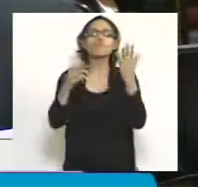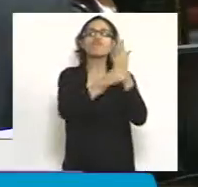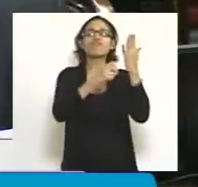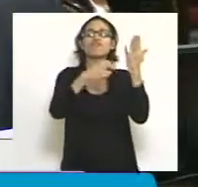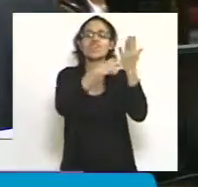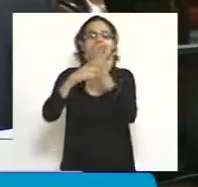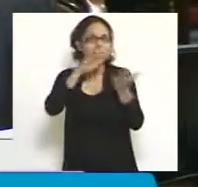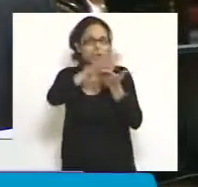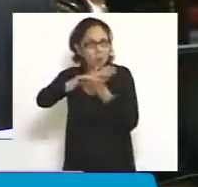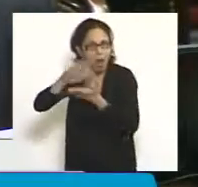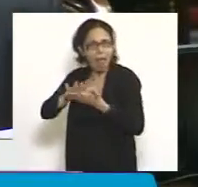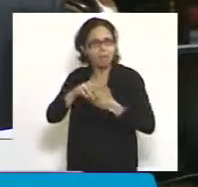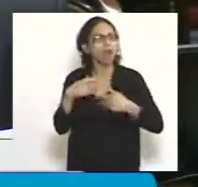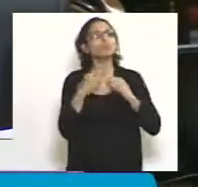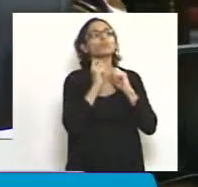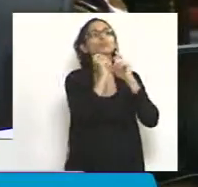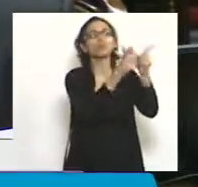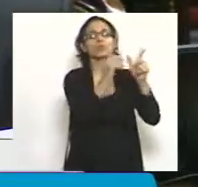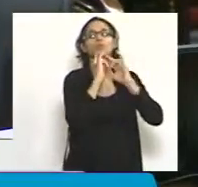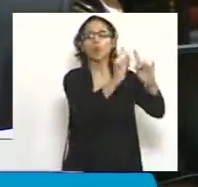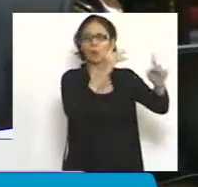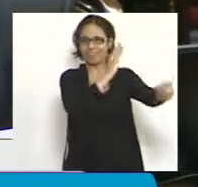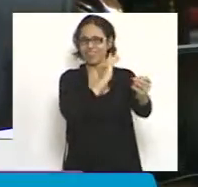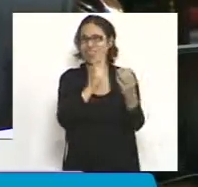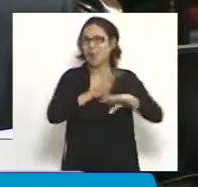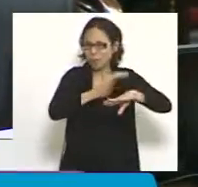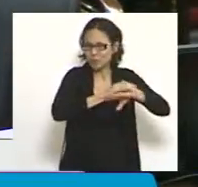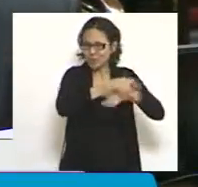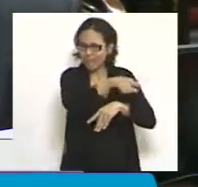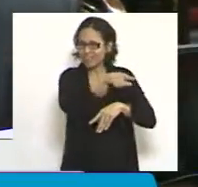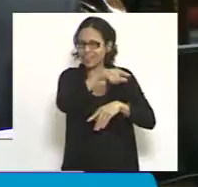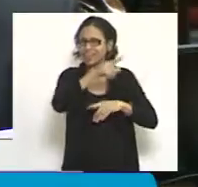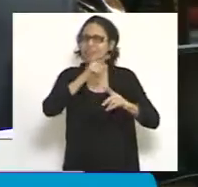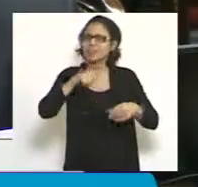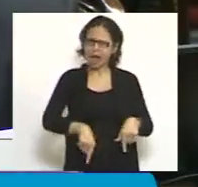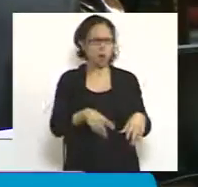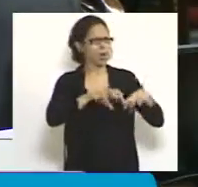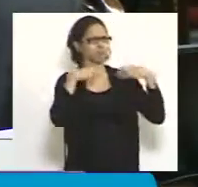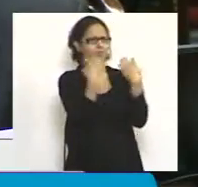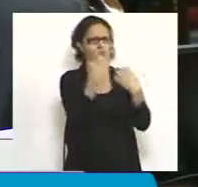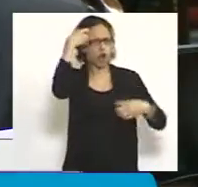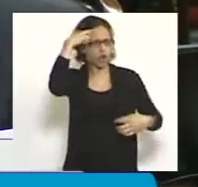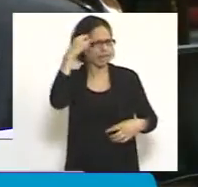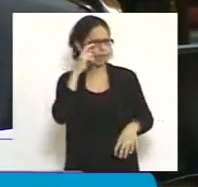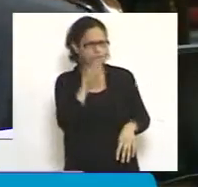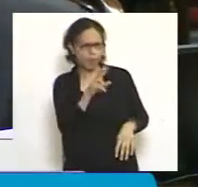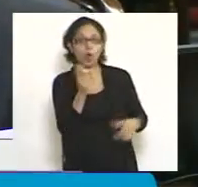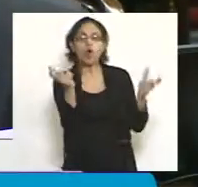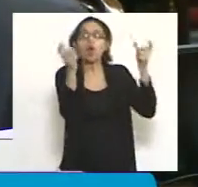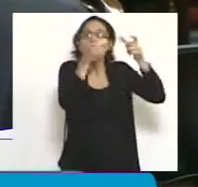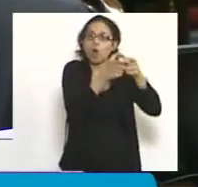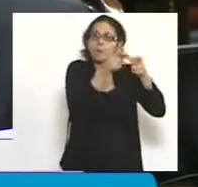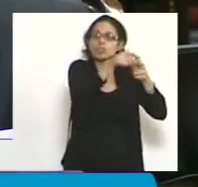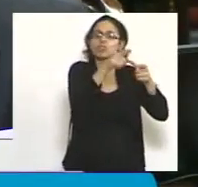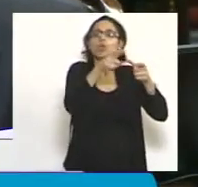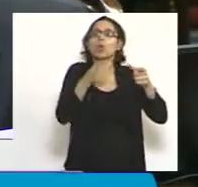que planteó aquí nuestro presidente de bloque, lo que está pasando en este Congreso de la Nación en la Comisión de Juicio